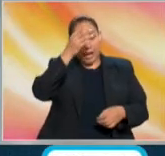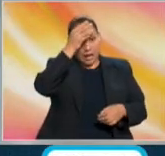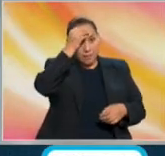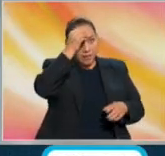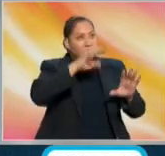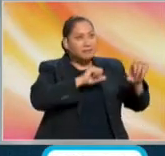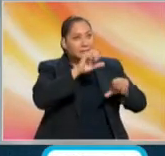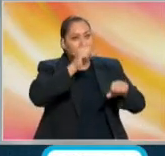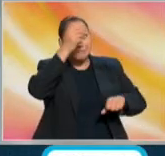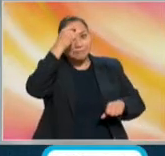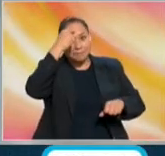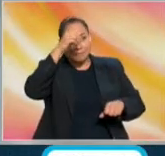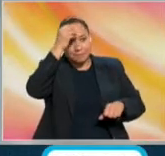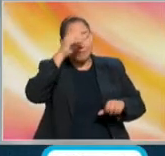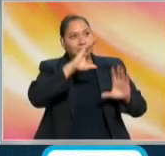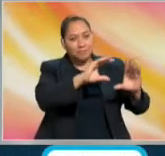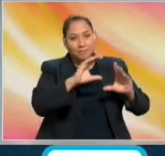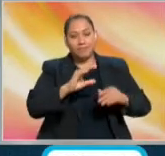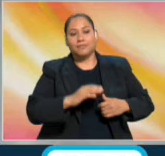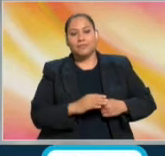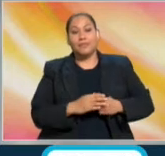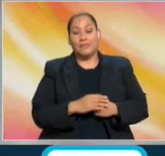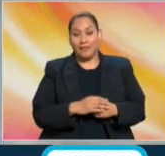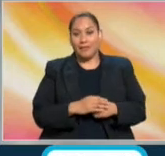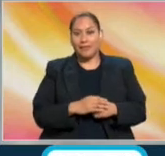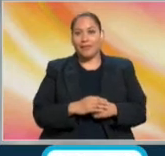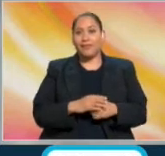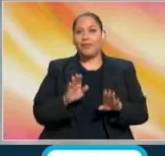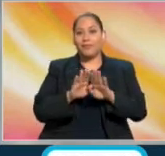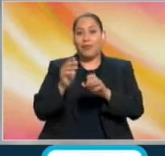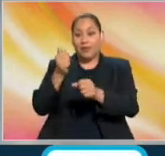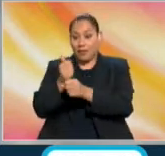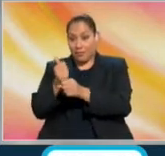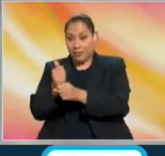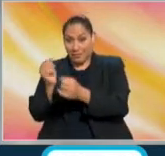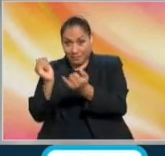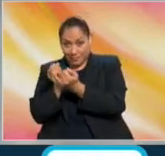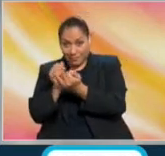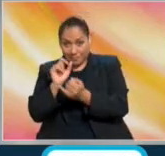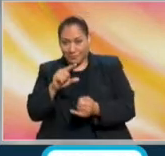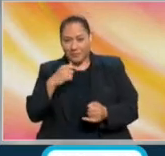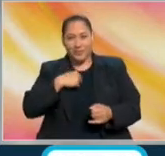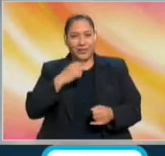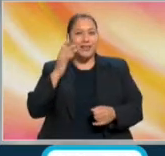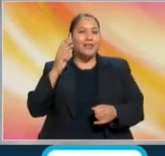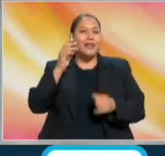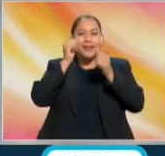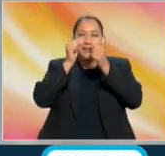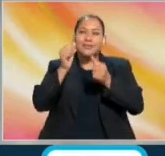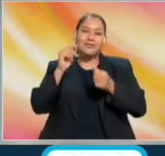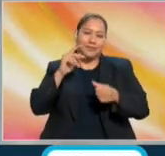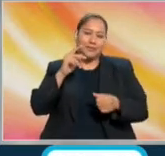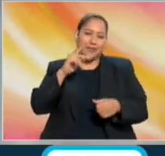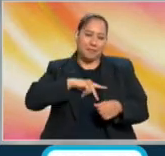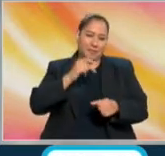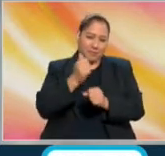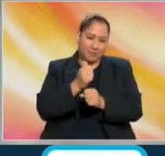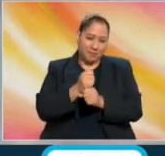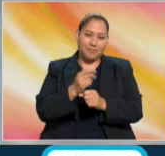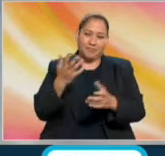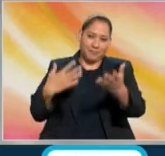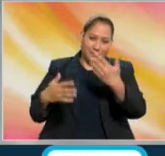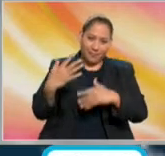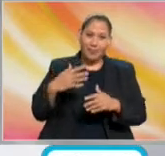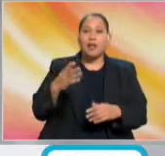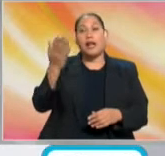muy abuelo, pero no dicen, o sea, todas las generaciones lo mismo. O sea, por ejemplo, yo escuchaba a mis abuelos y que siempre decían, no, es que en mis